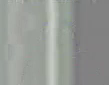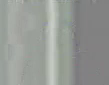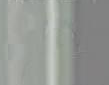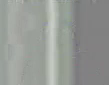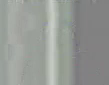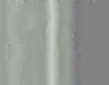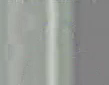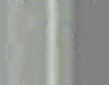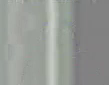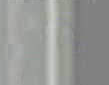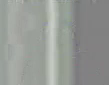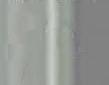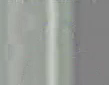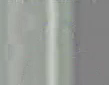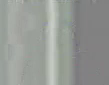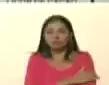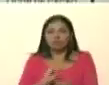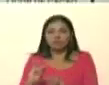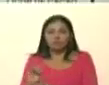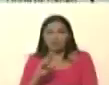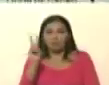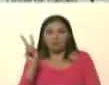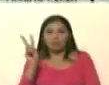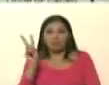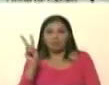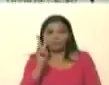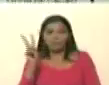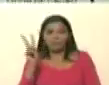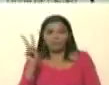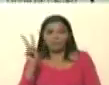donde las oposiciones de venezuela